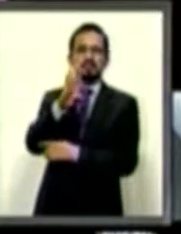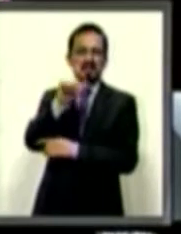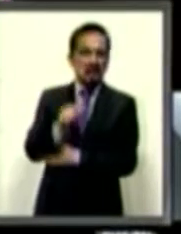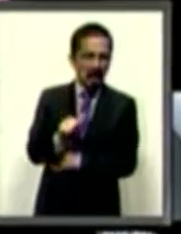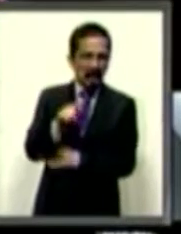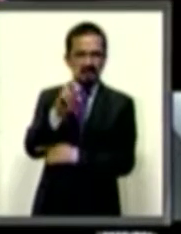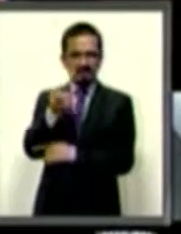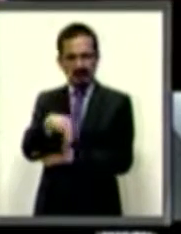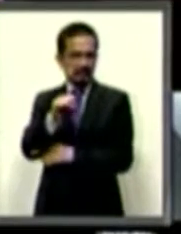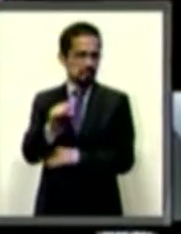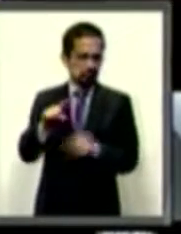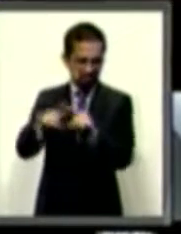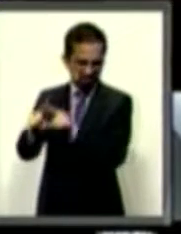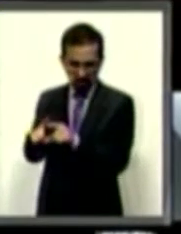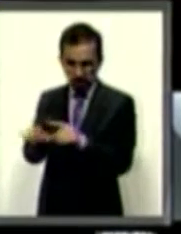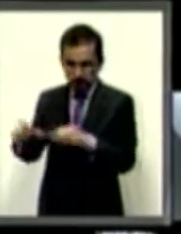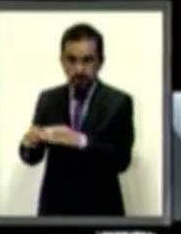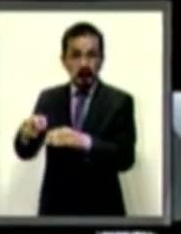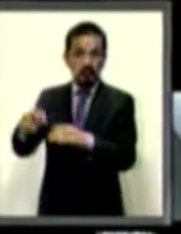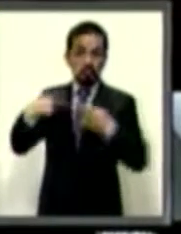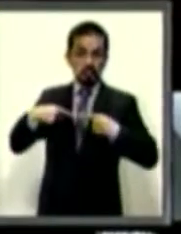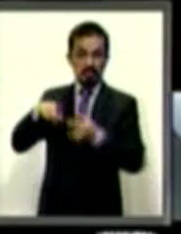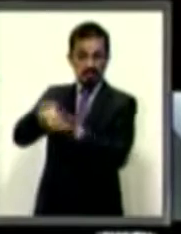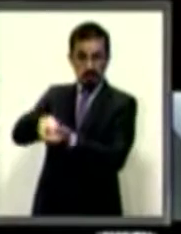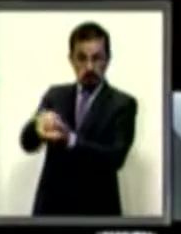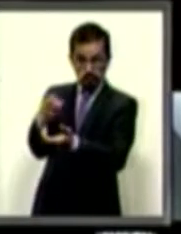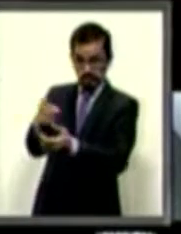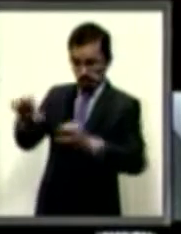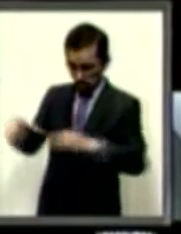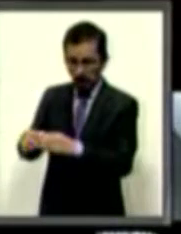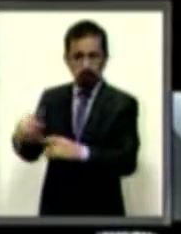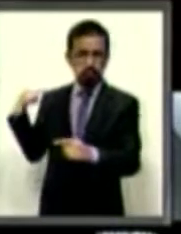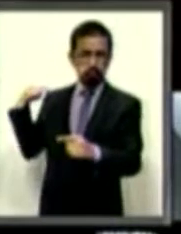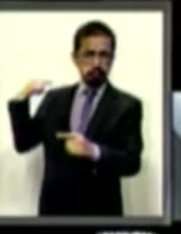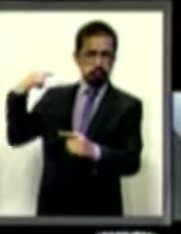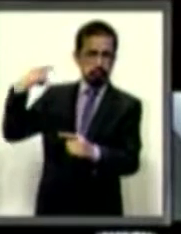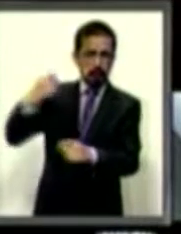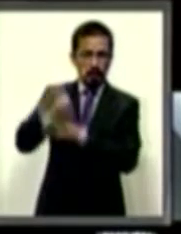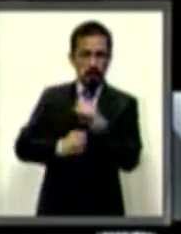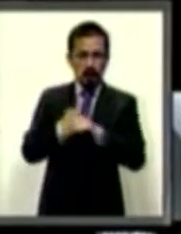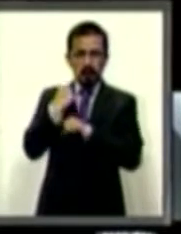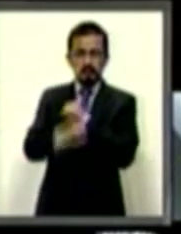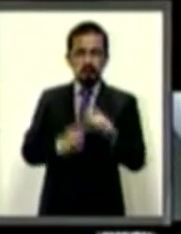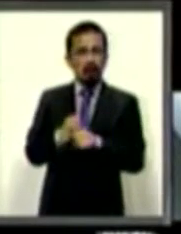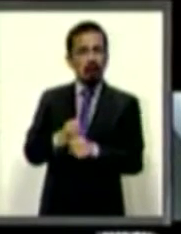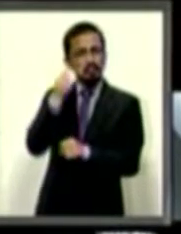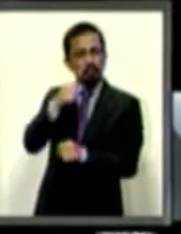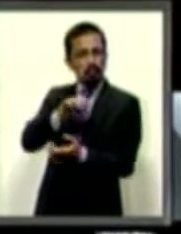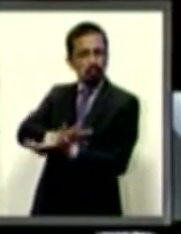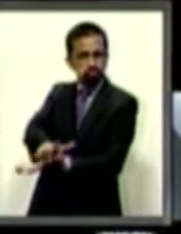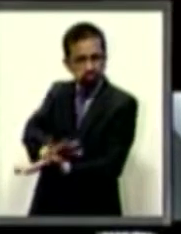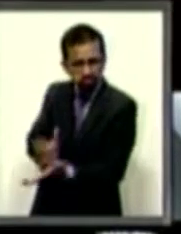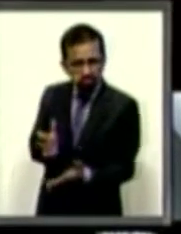Los integrantes de esa comunidad por siglos han sido discriminados, extorsionados y humillados.